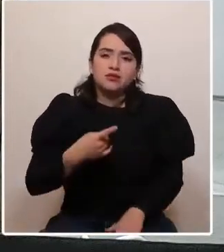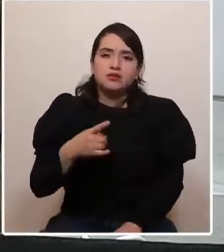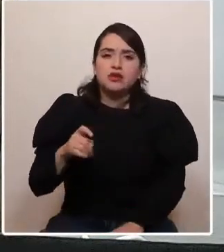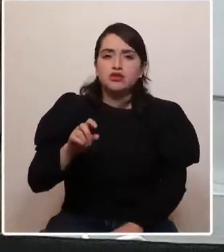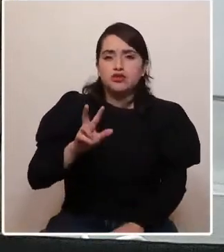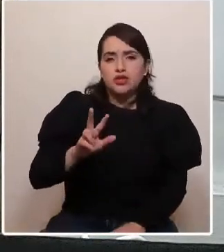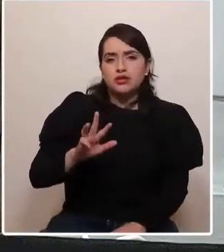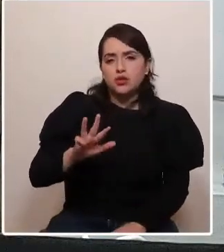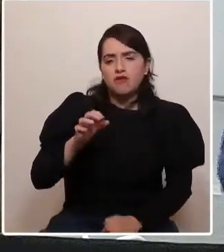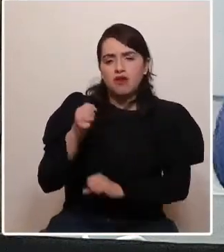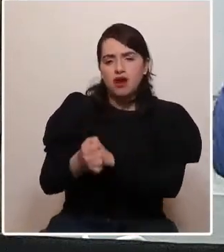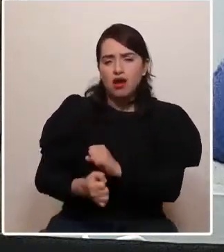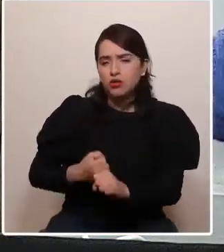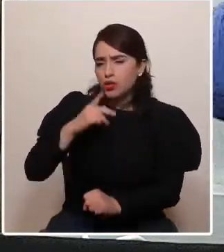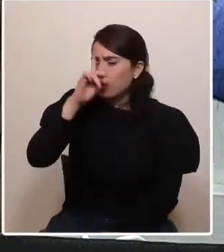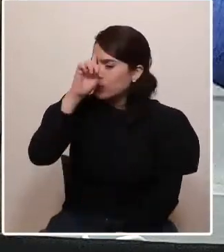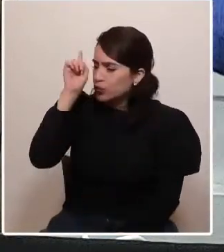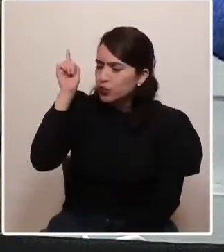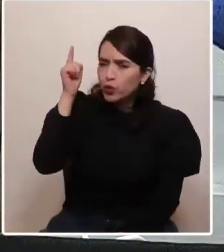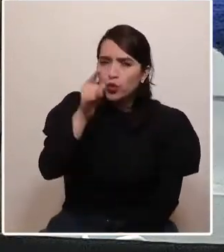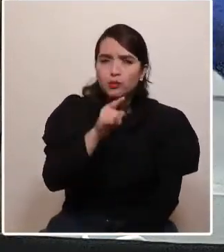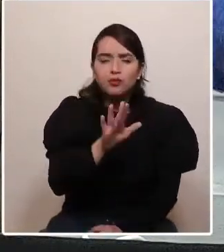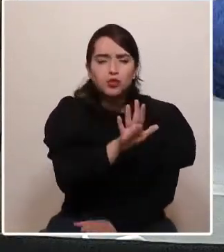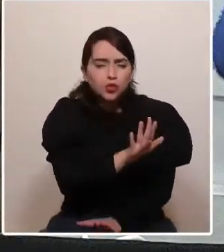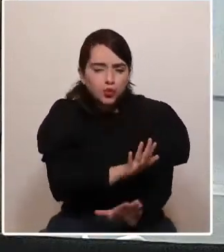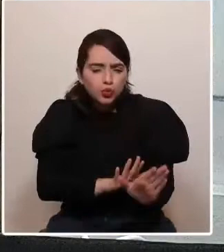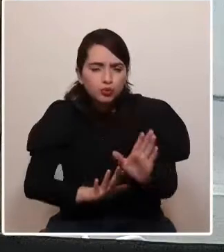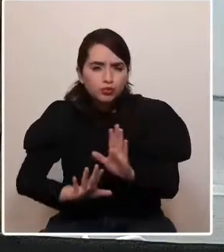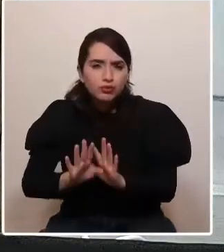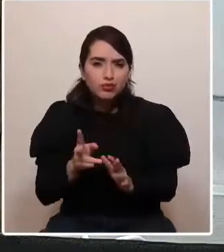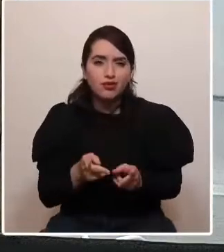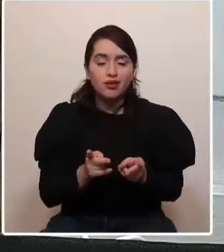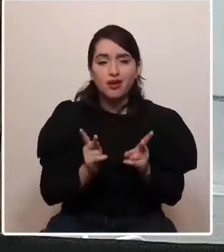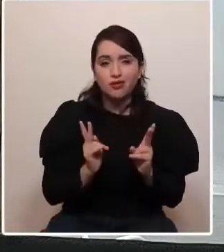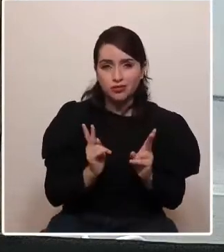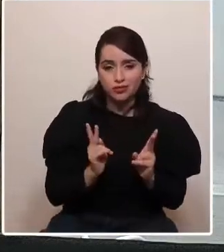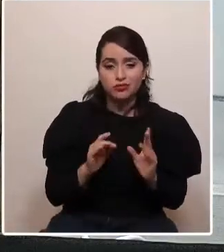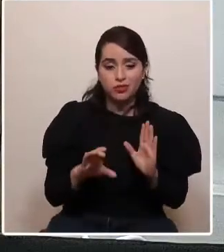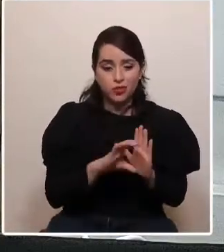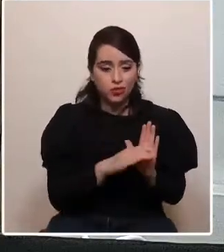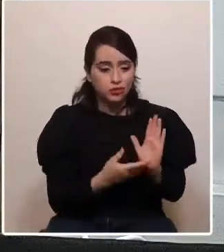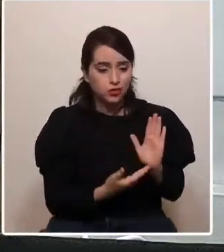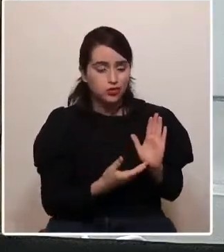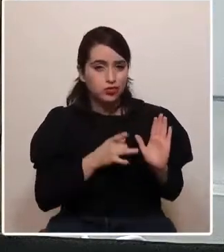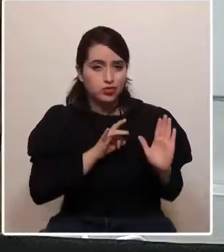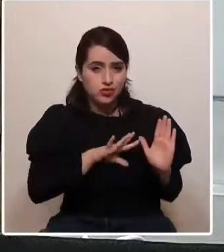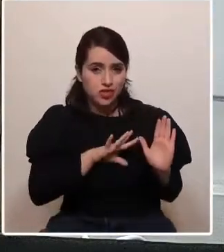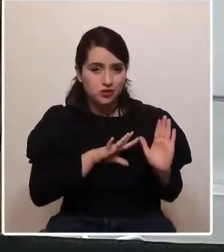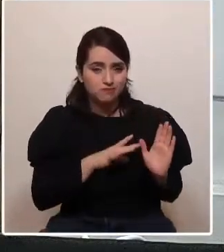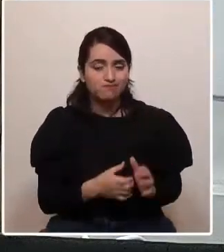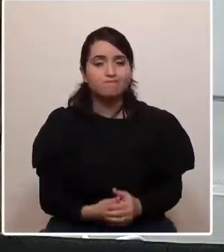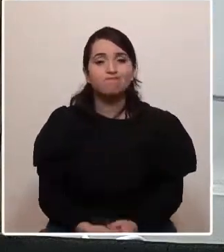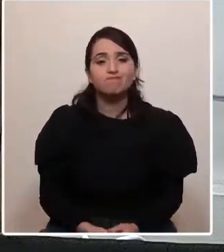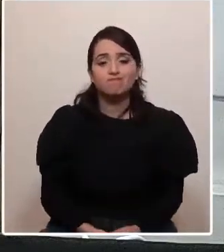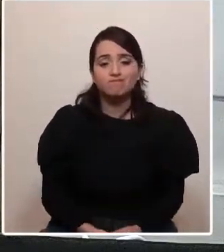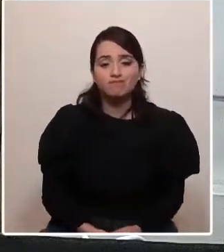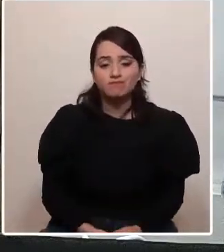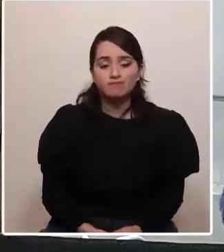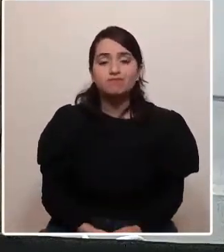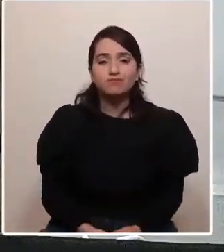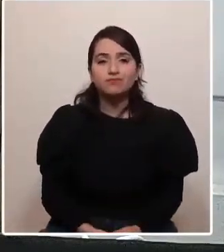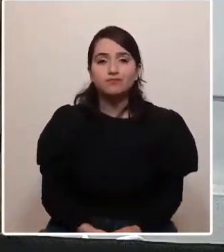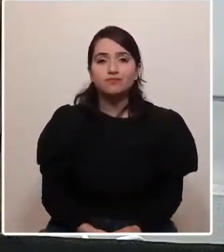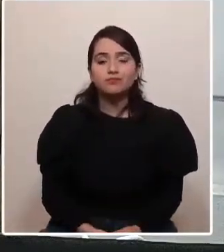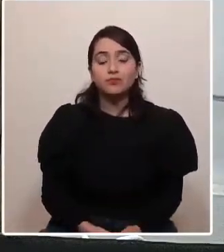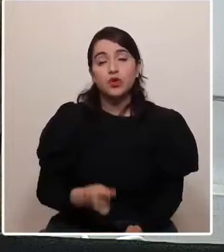de tradición de resguardo de estos derechos en el constitucionalismo chileno, sino que se sentaría un